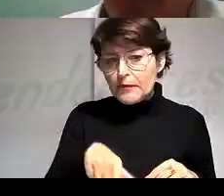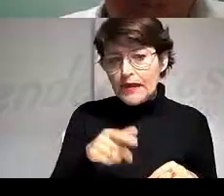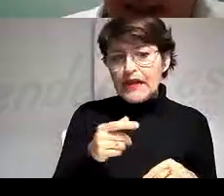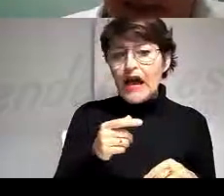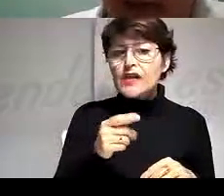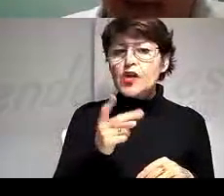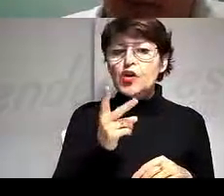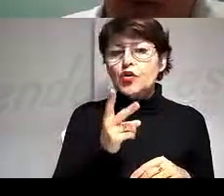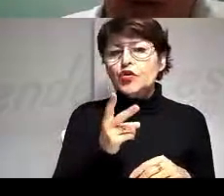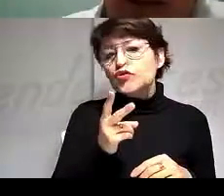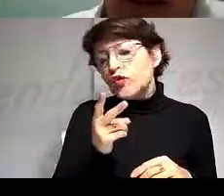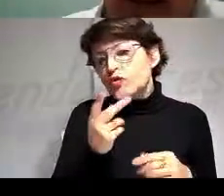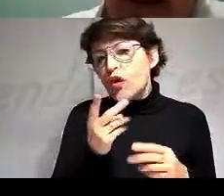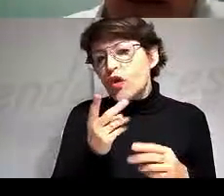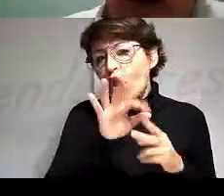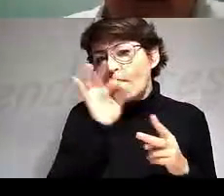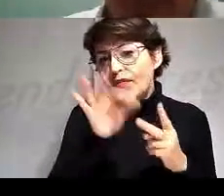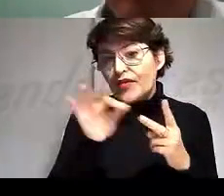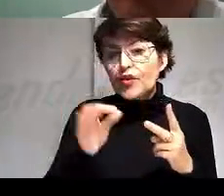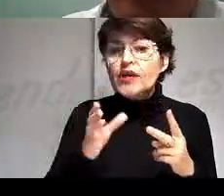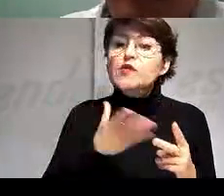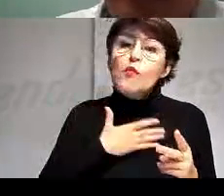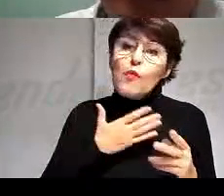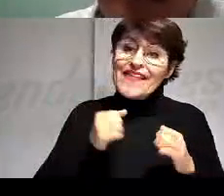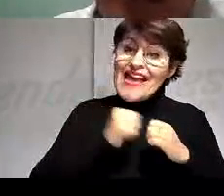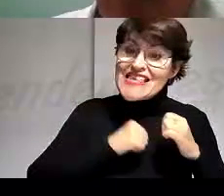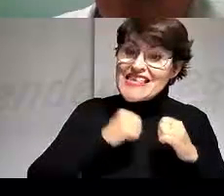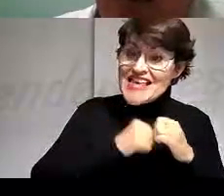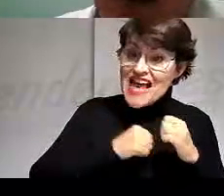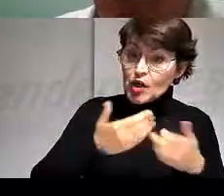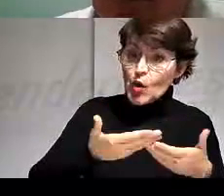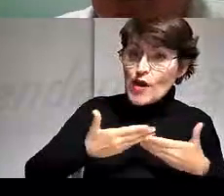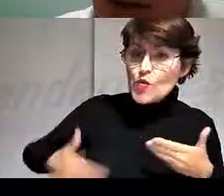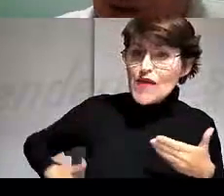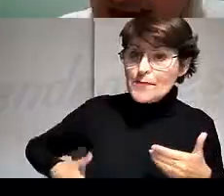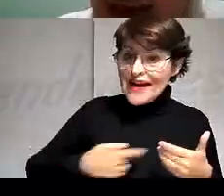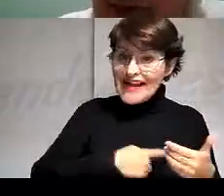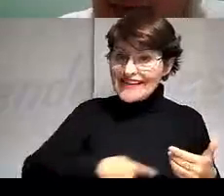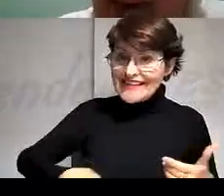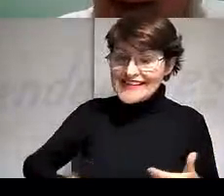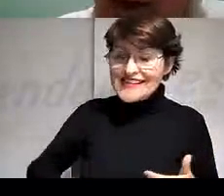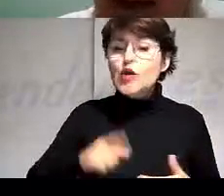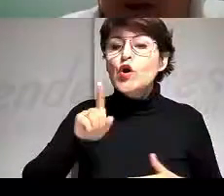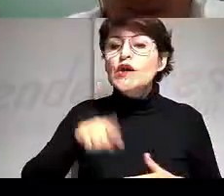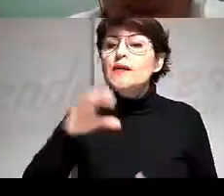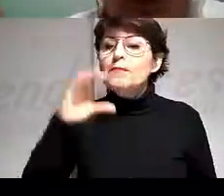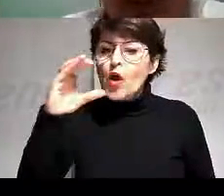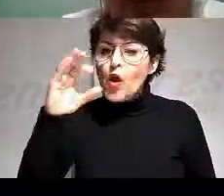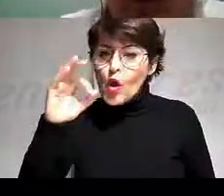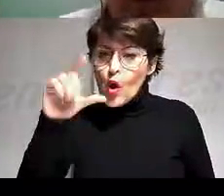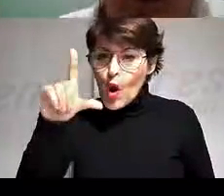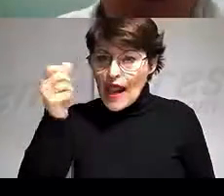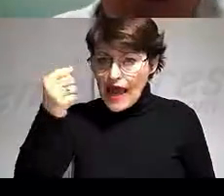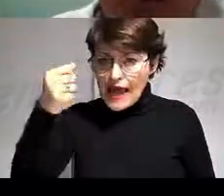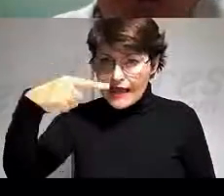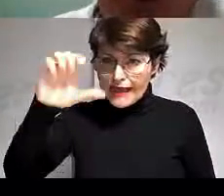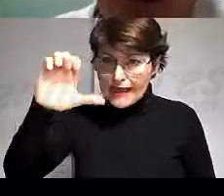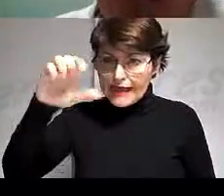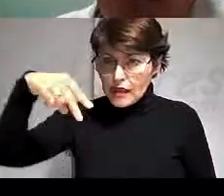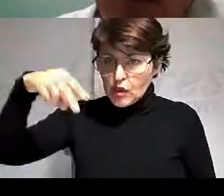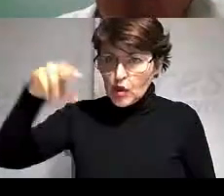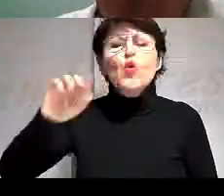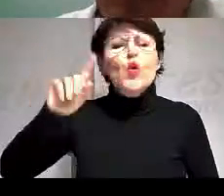esenciales, que son aumenta la absorción de hierro a nivel intestinal y colabora en la formación de colágeno. Pensar que el colágeno lo veremos también después con alguno de los